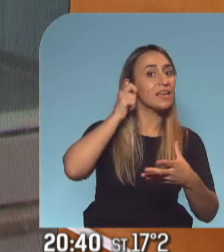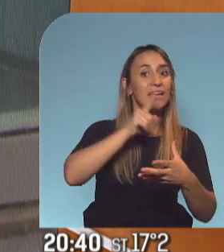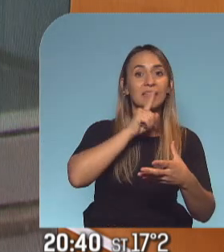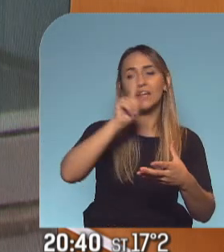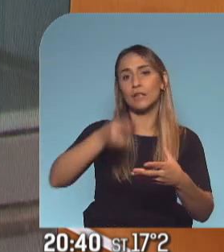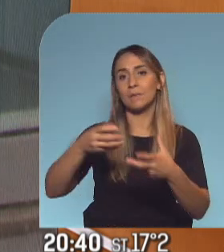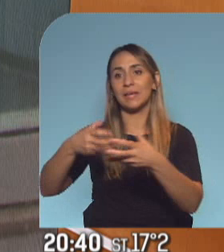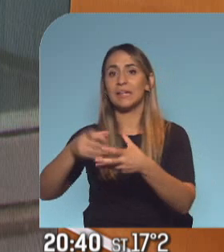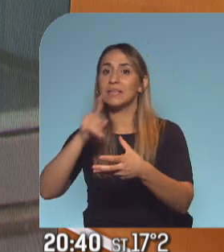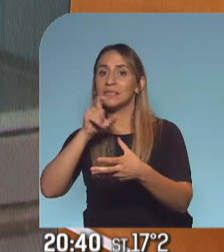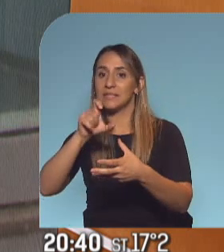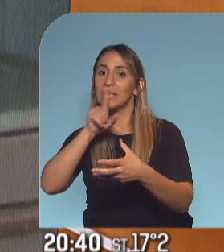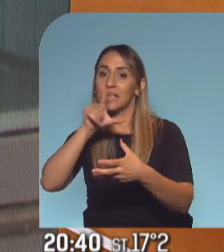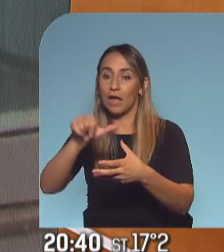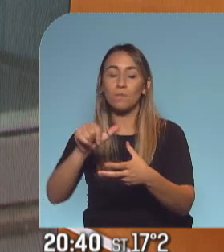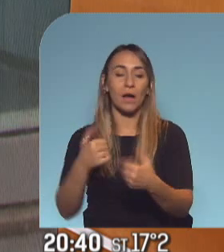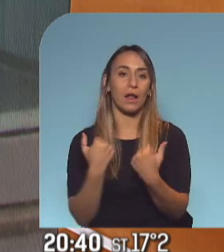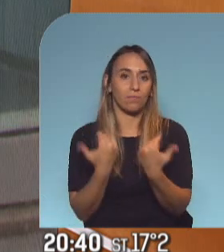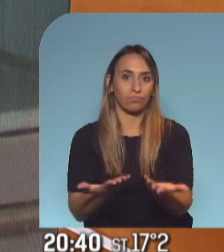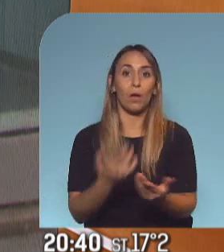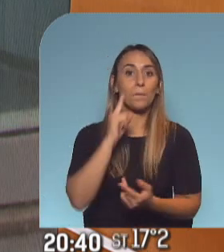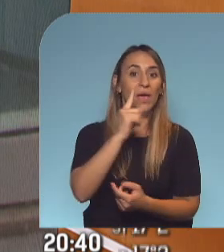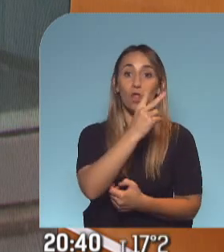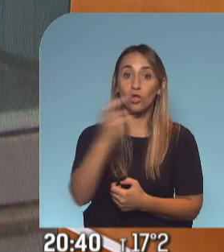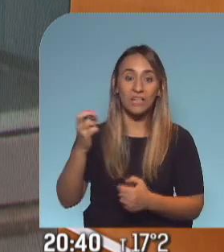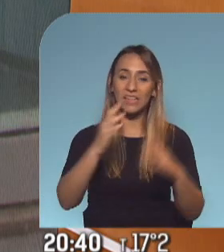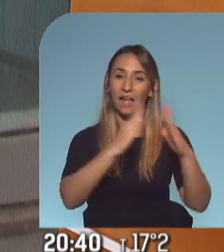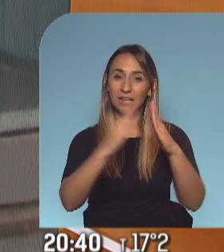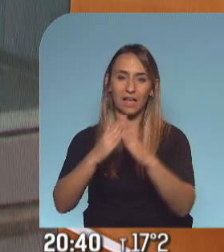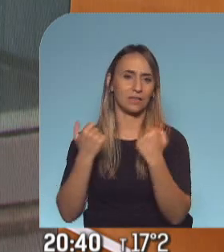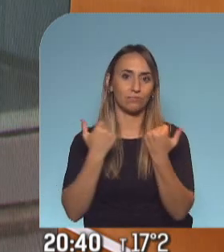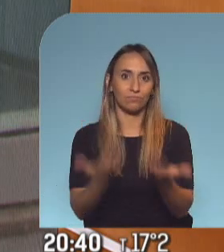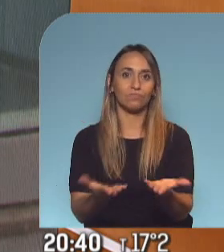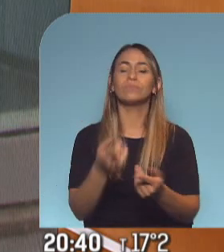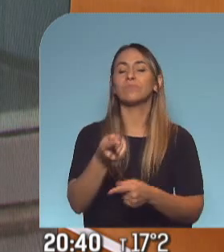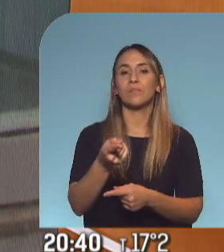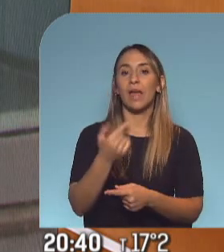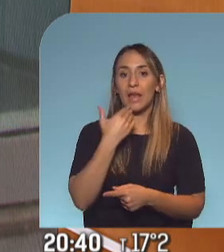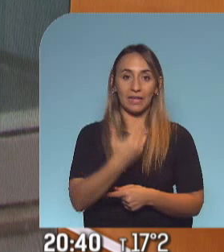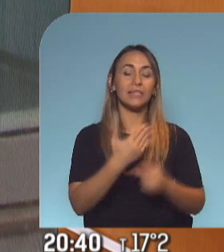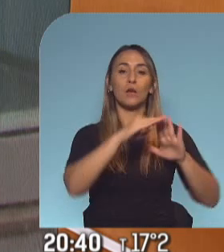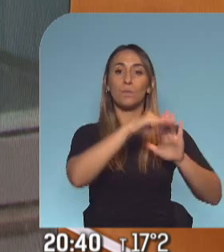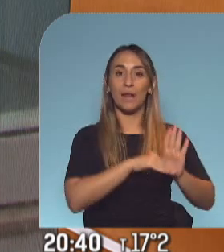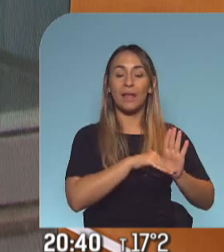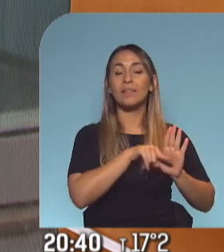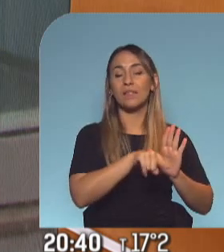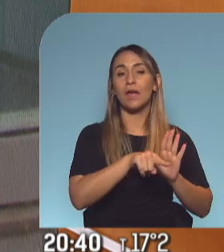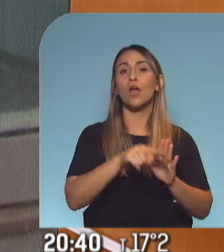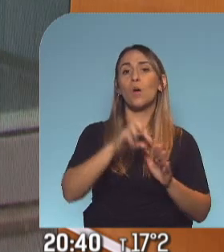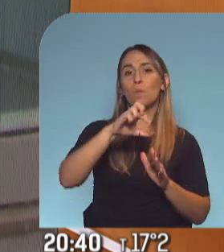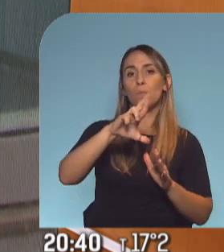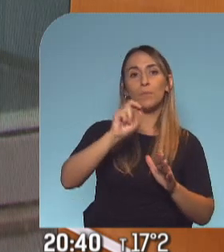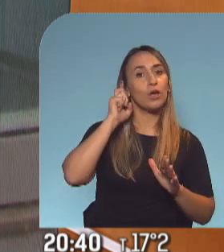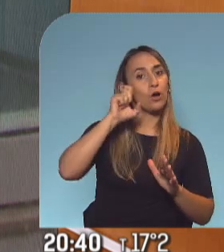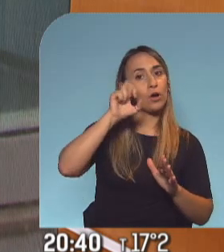la asignación de 1.200 viviendas a través del programa Procrear 2. Obras de infraestructura,